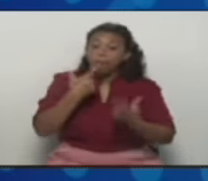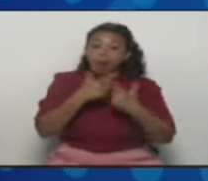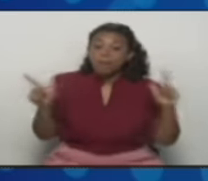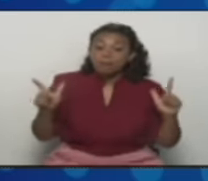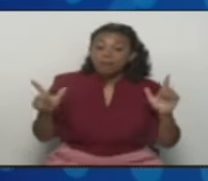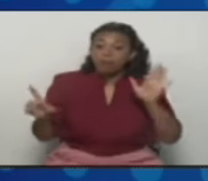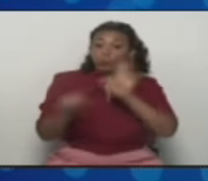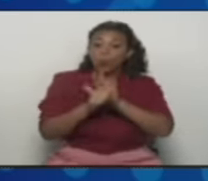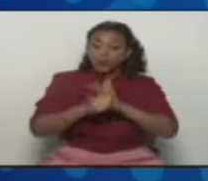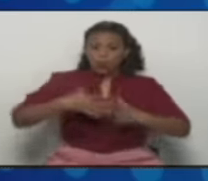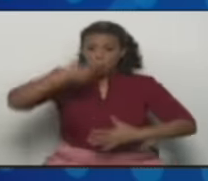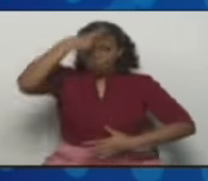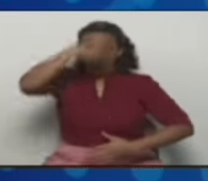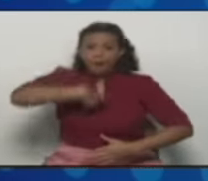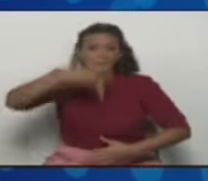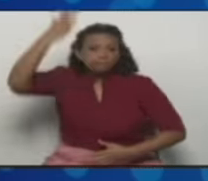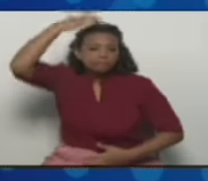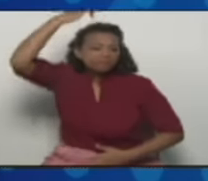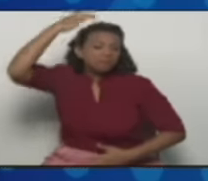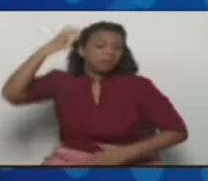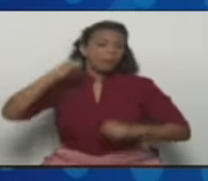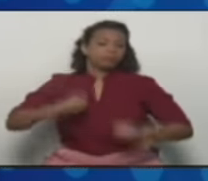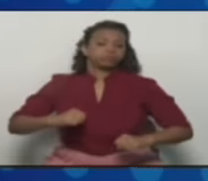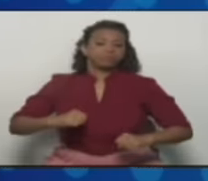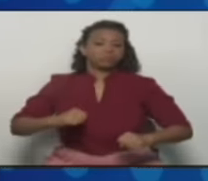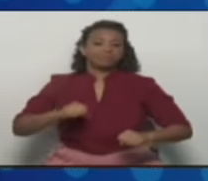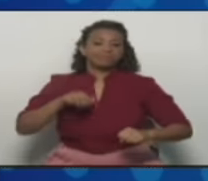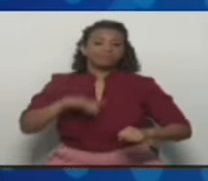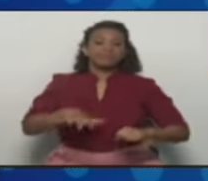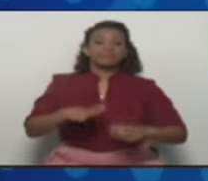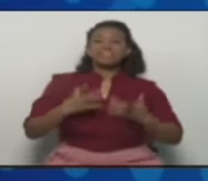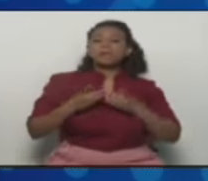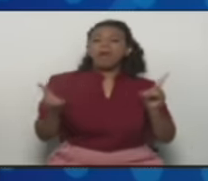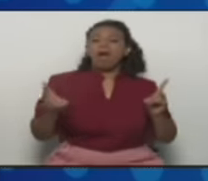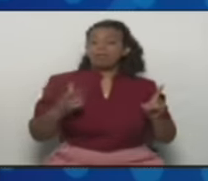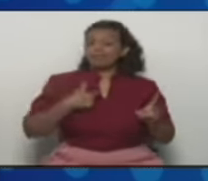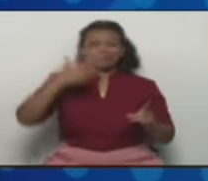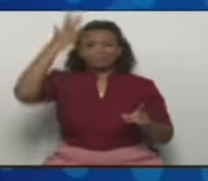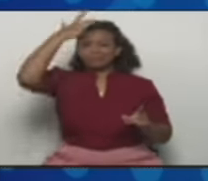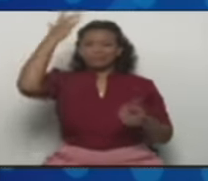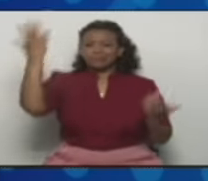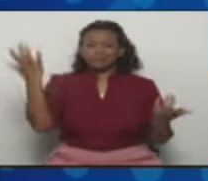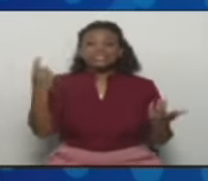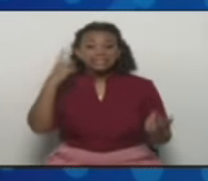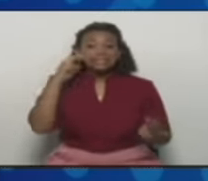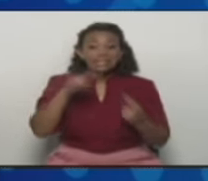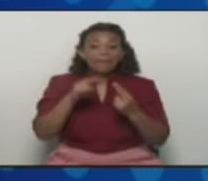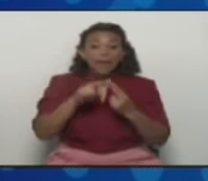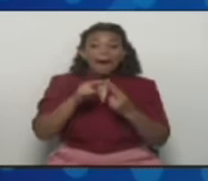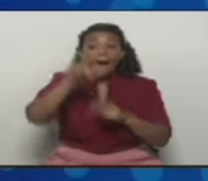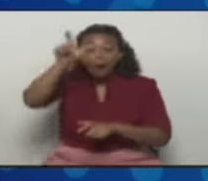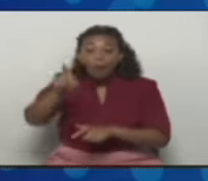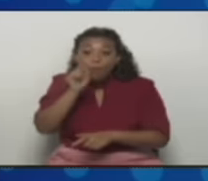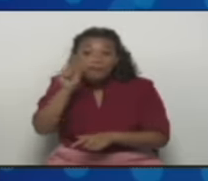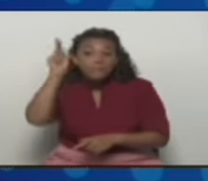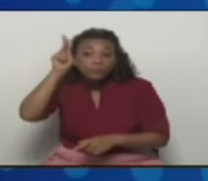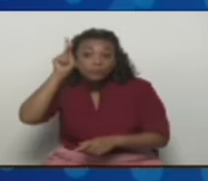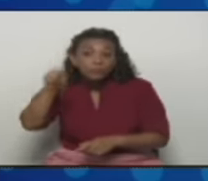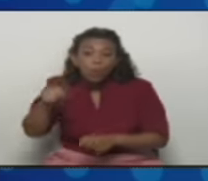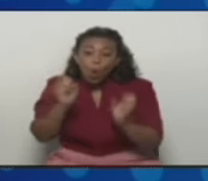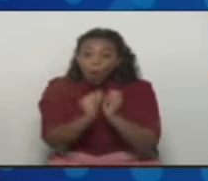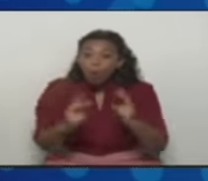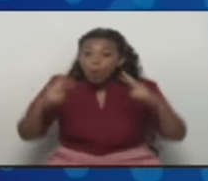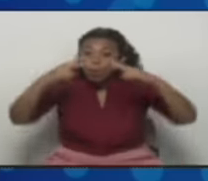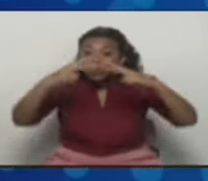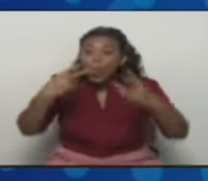un caballo de Troya que ya conocemos. El profesor se ha dedicado largos años a investigar